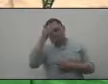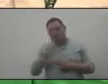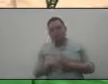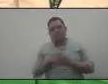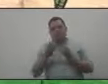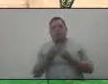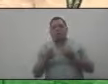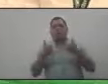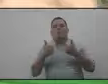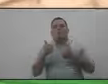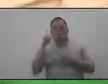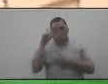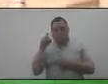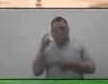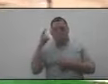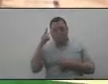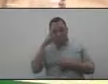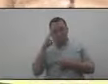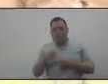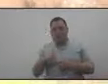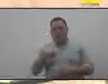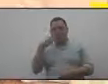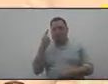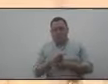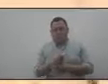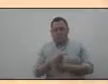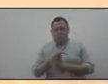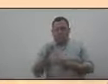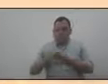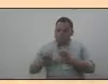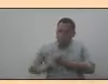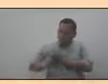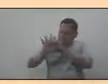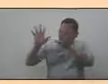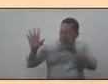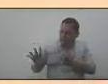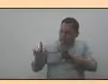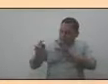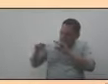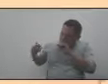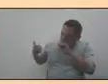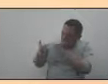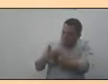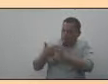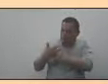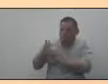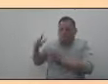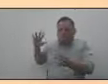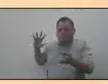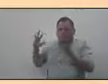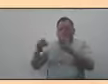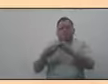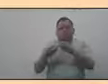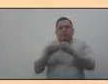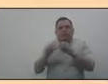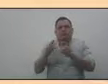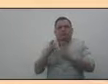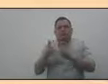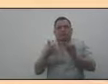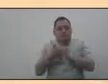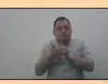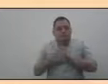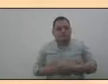buen gobierno, eficiencia, eficacia, transparencia y rendición de cuentas. Dicho